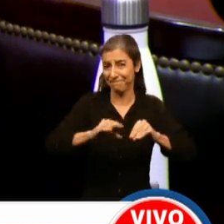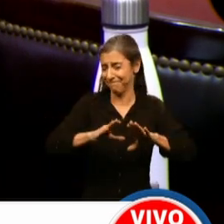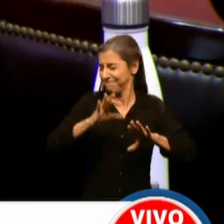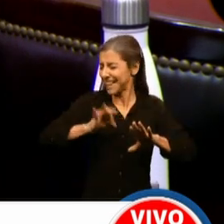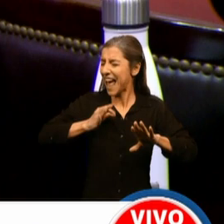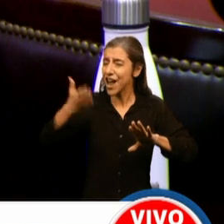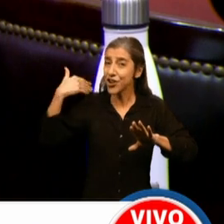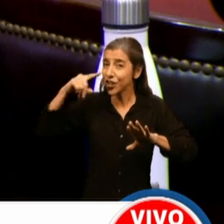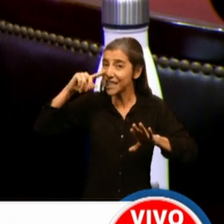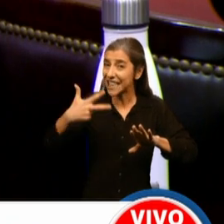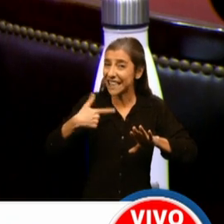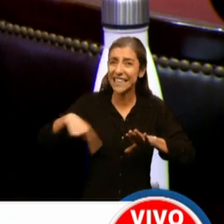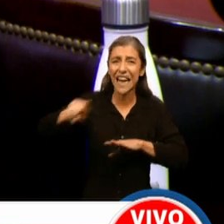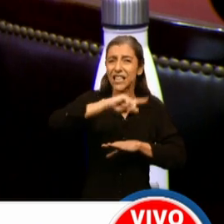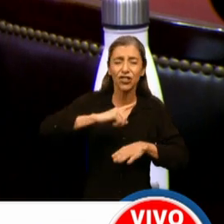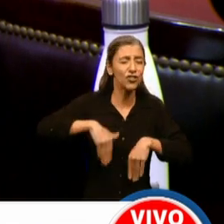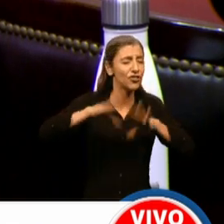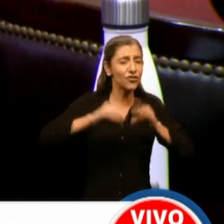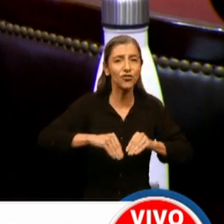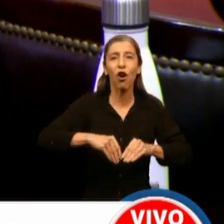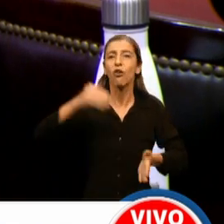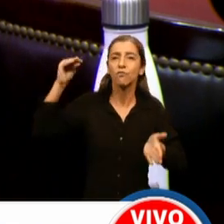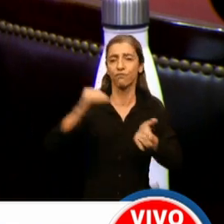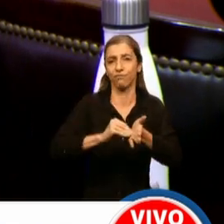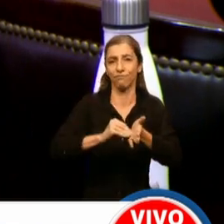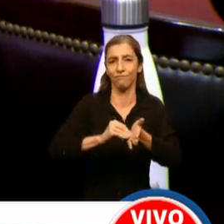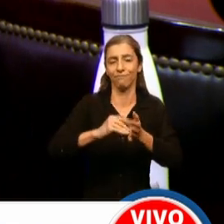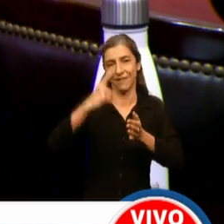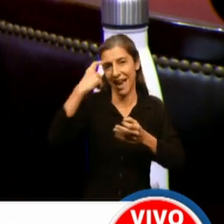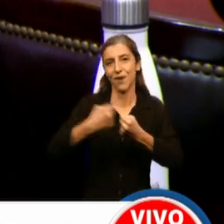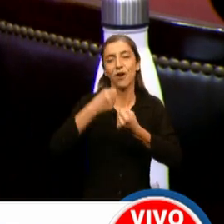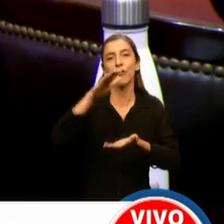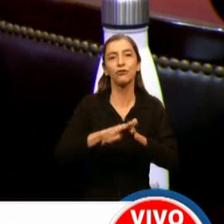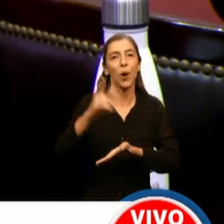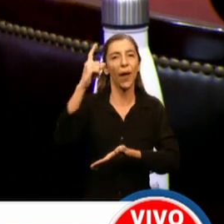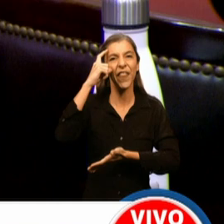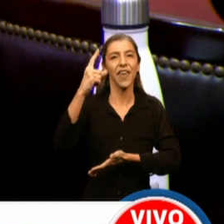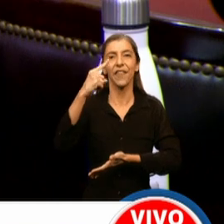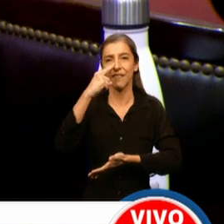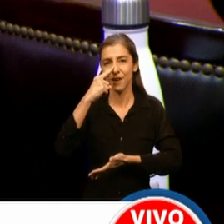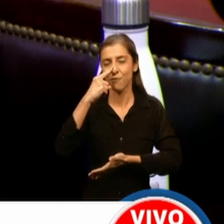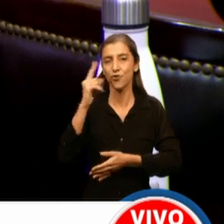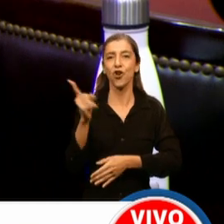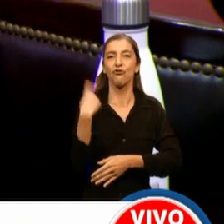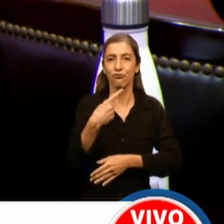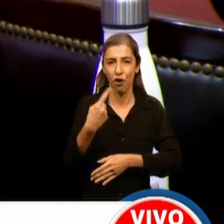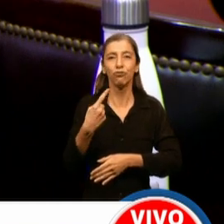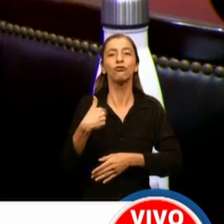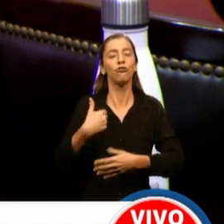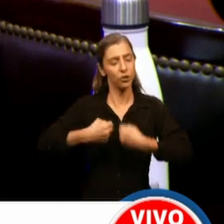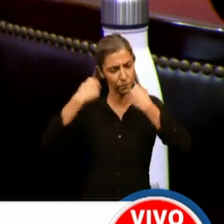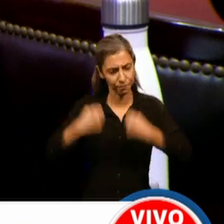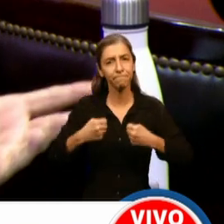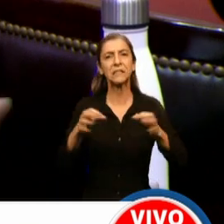estableció el 10 de junio se reafirman los derechos soberanos sobre nuestras islas malvinas